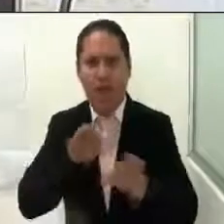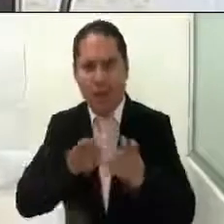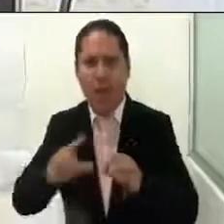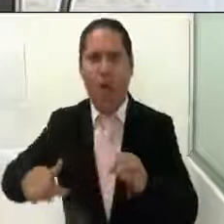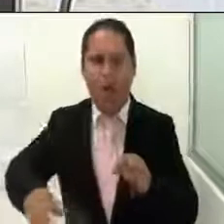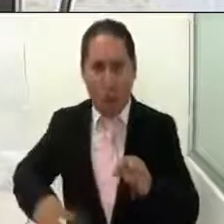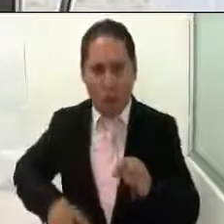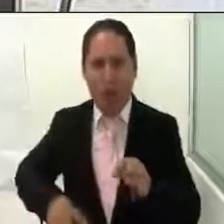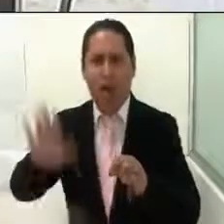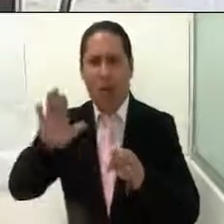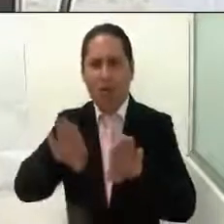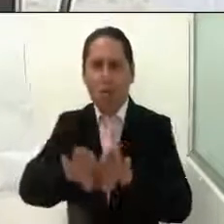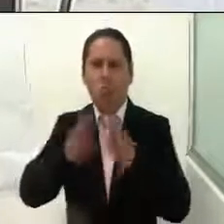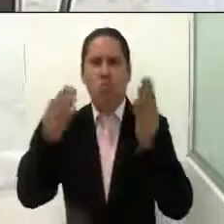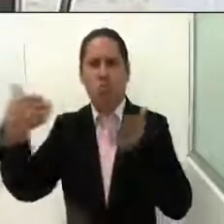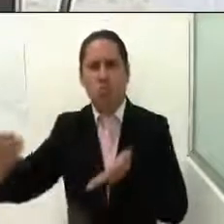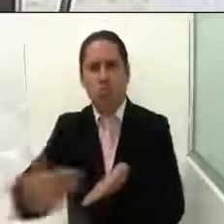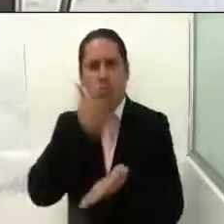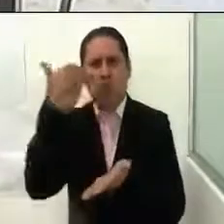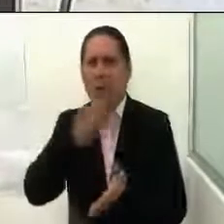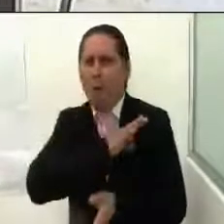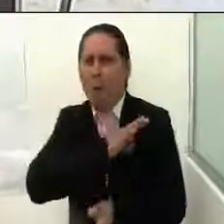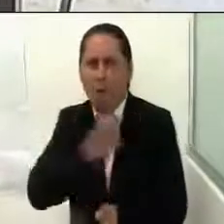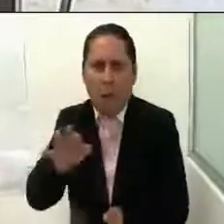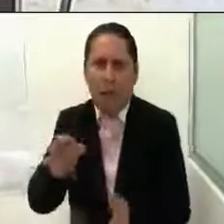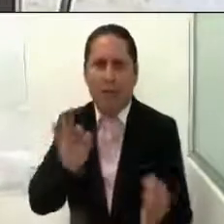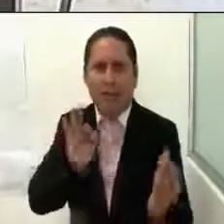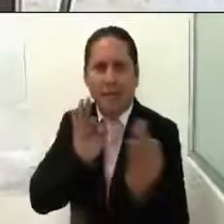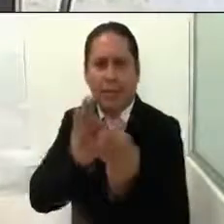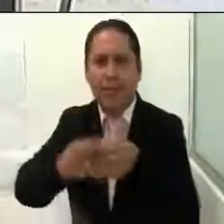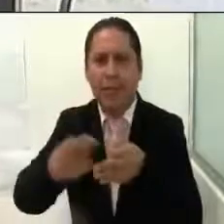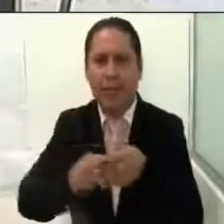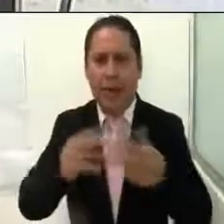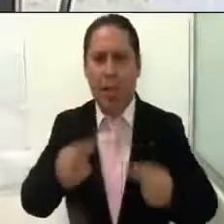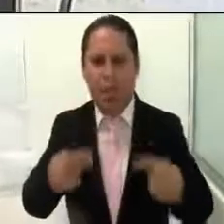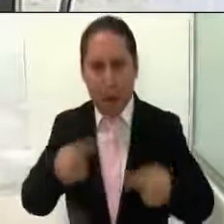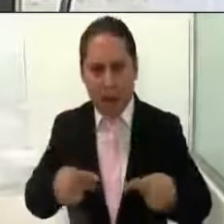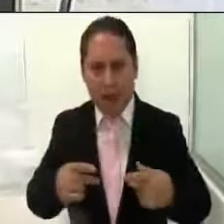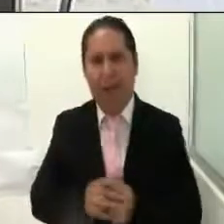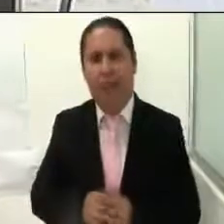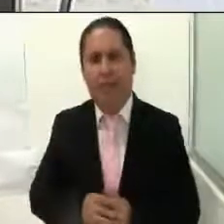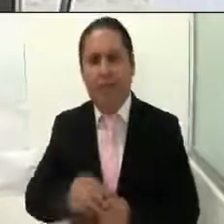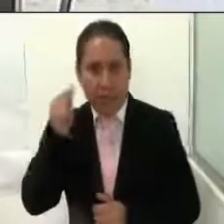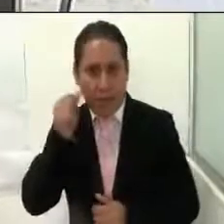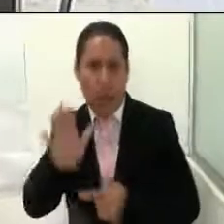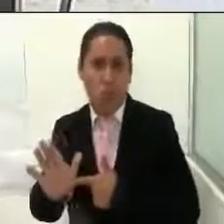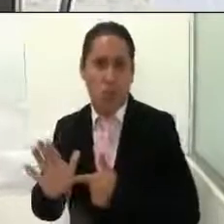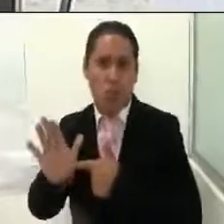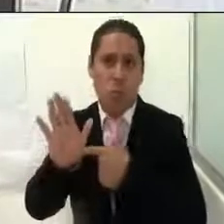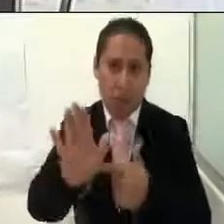puertas abiertas y cercano a la gente muestra de ello lo es que en coordinación con asociaciones